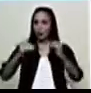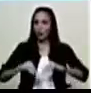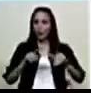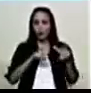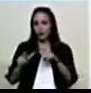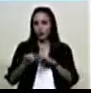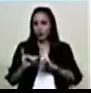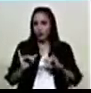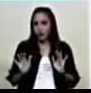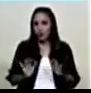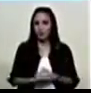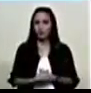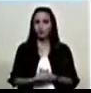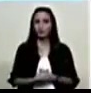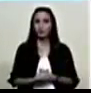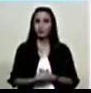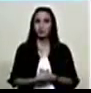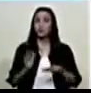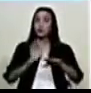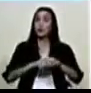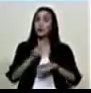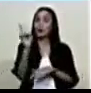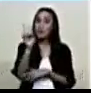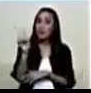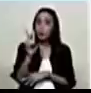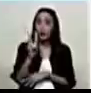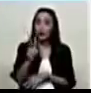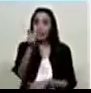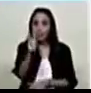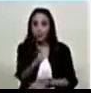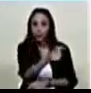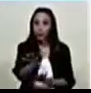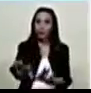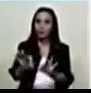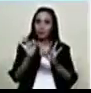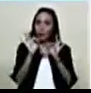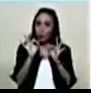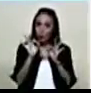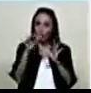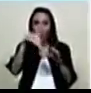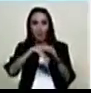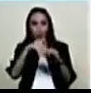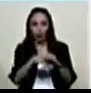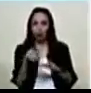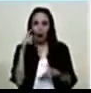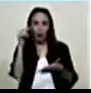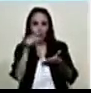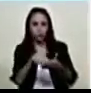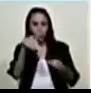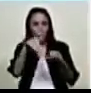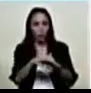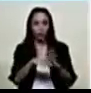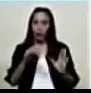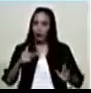acuerdo porque el pueblo venezolano me puso aquí en la presidencia con votos para que yo gobernara democráticamente,